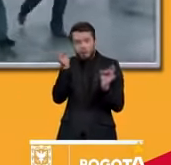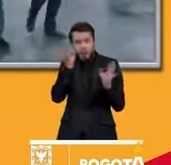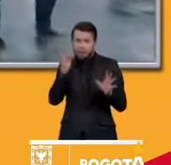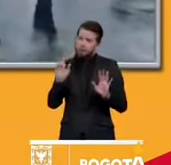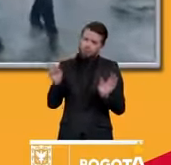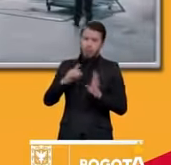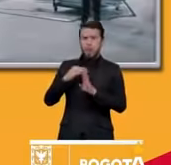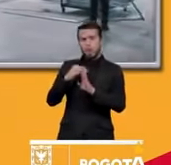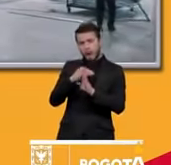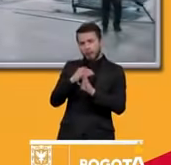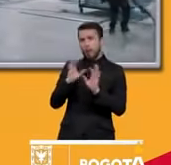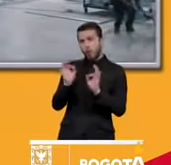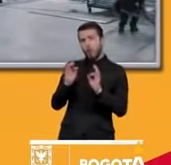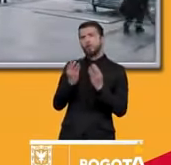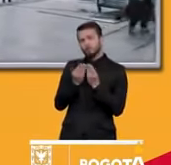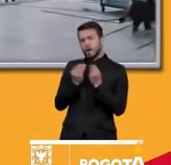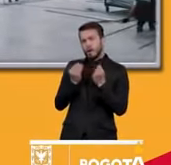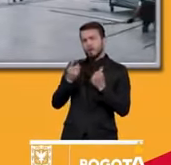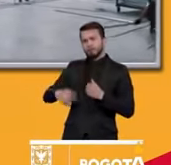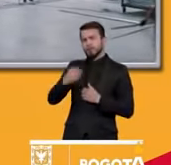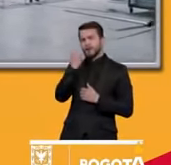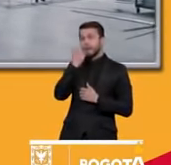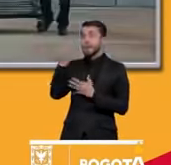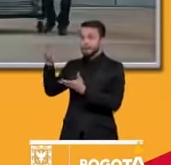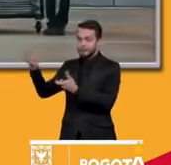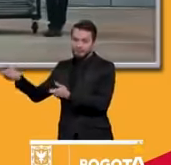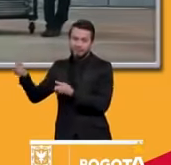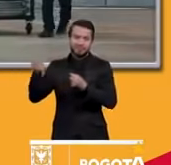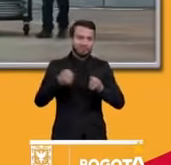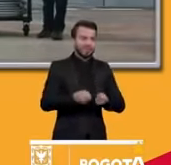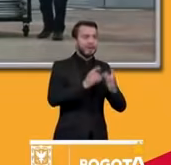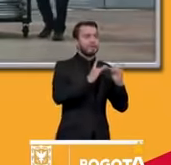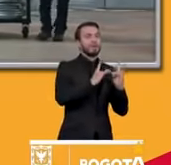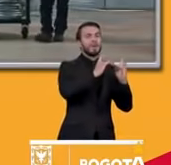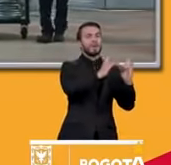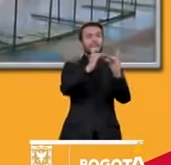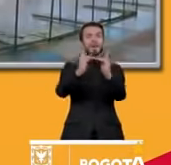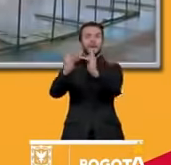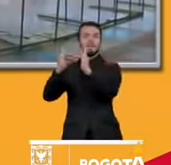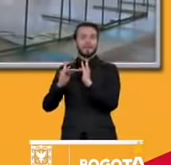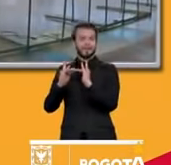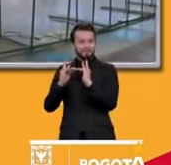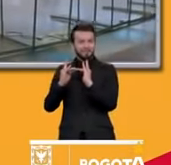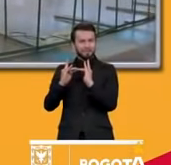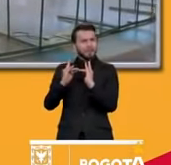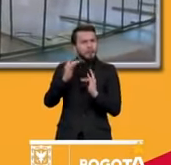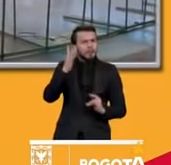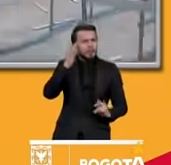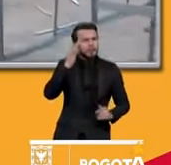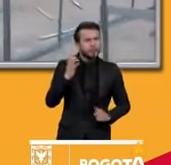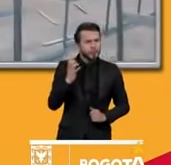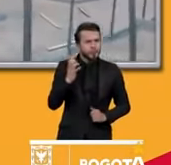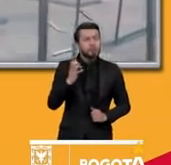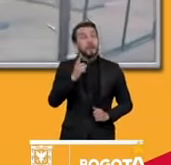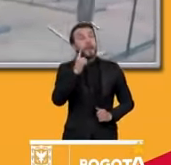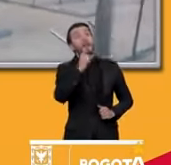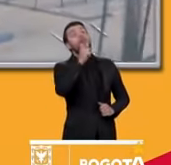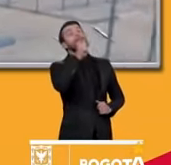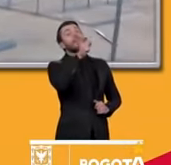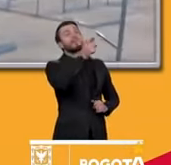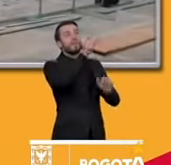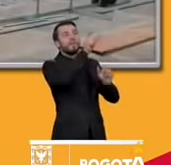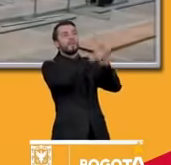Corferias. ¿Por qué? Porque para poder ampliar la red hospitalaria y de cuidado intensivo dentro